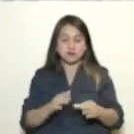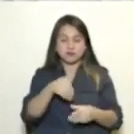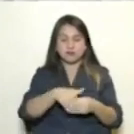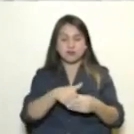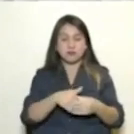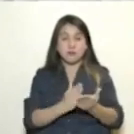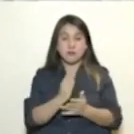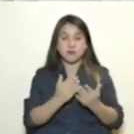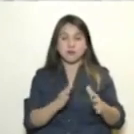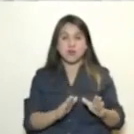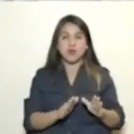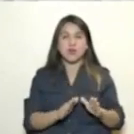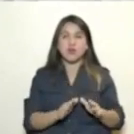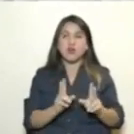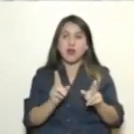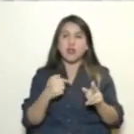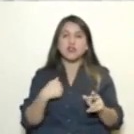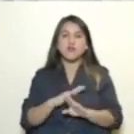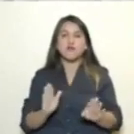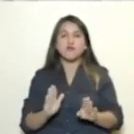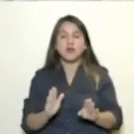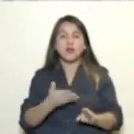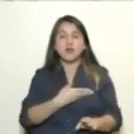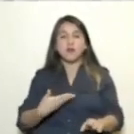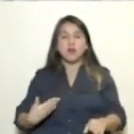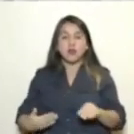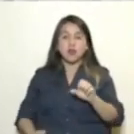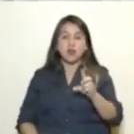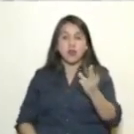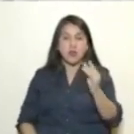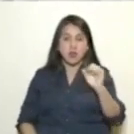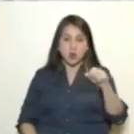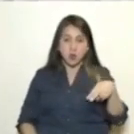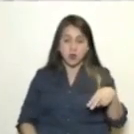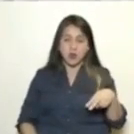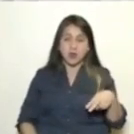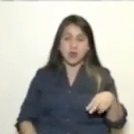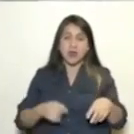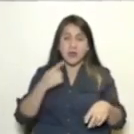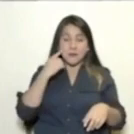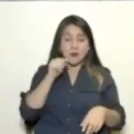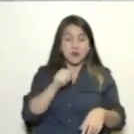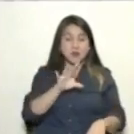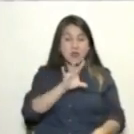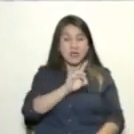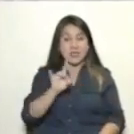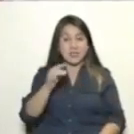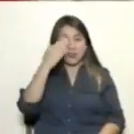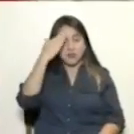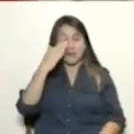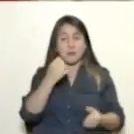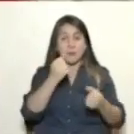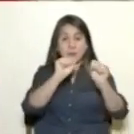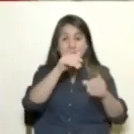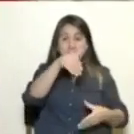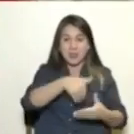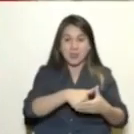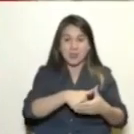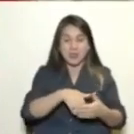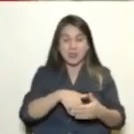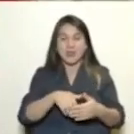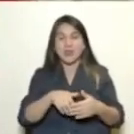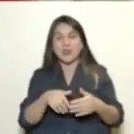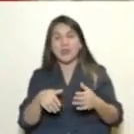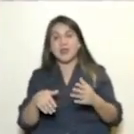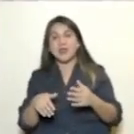en el inicio del gobierno de Elwin, pero me di cuenta que en esos 500 días, entre el triunfo del plebiscito y la asunción